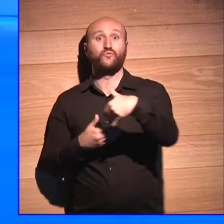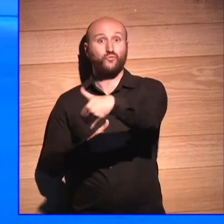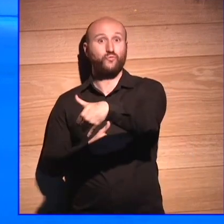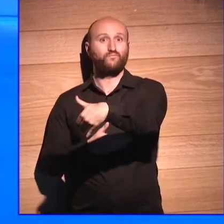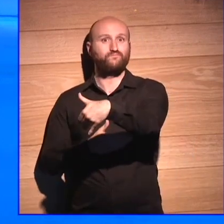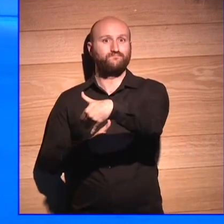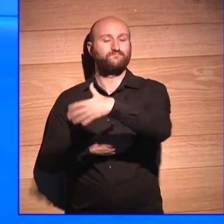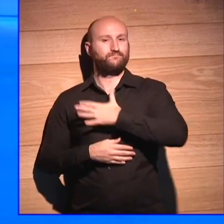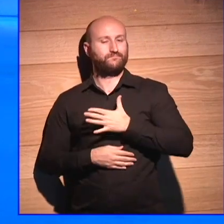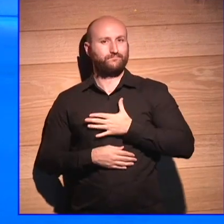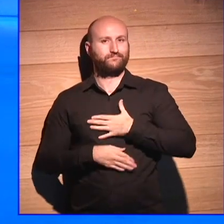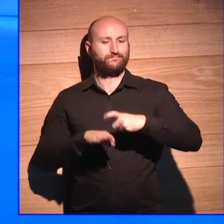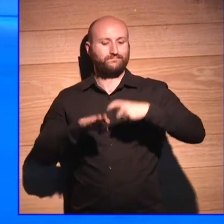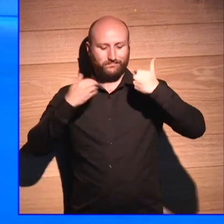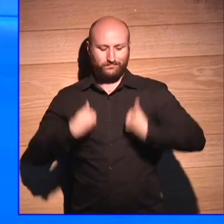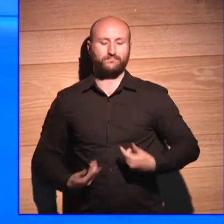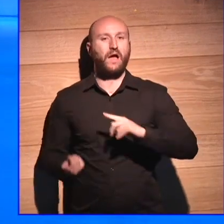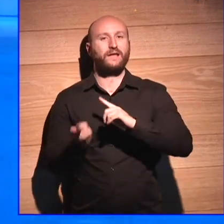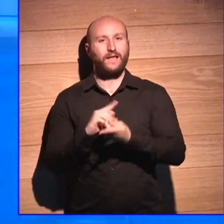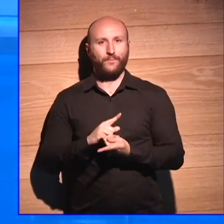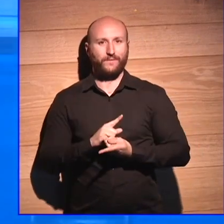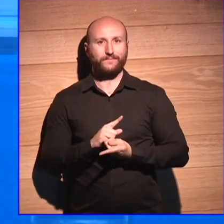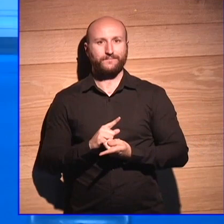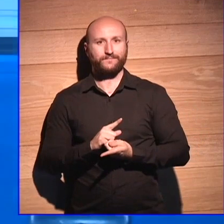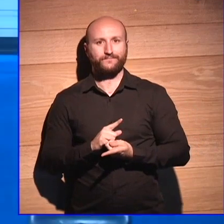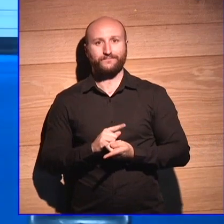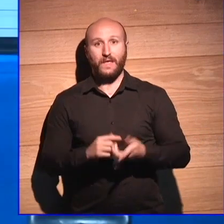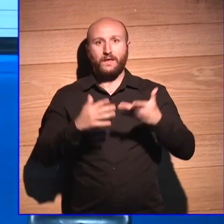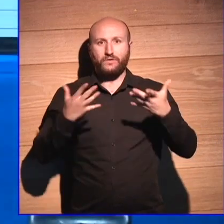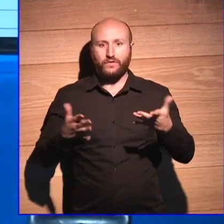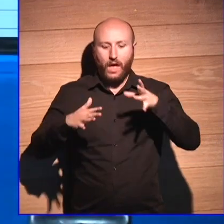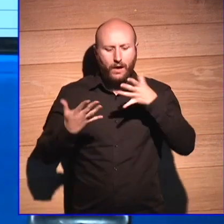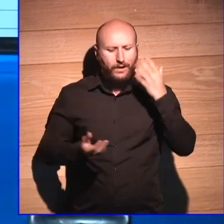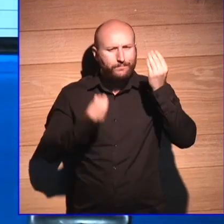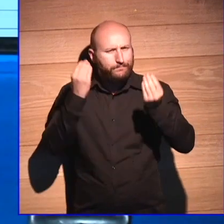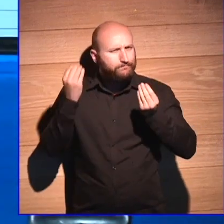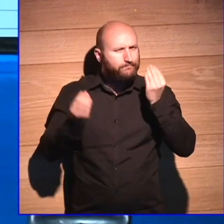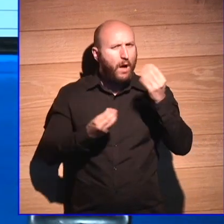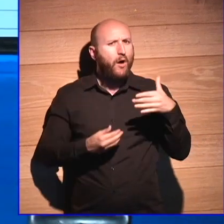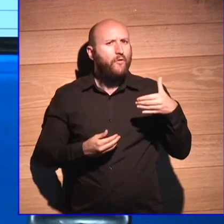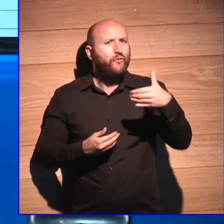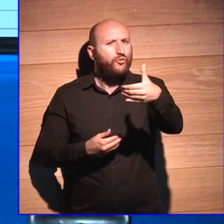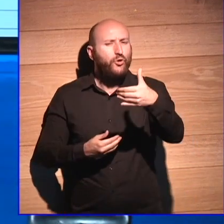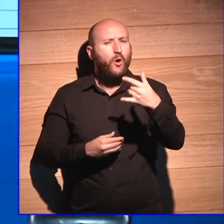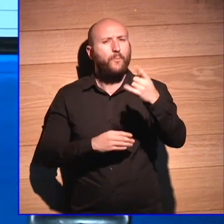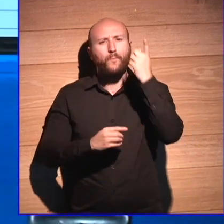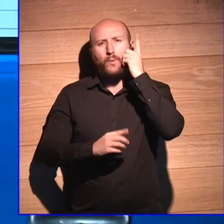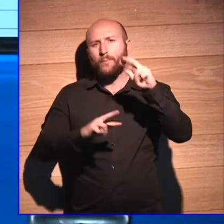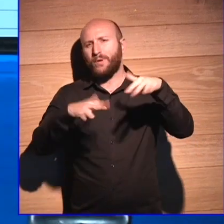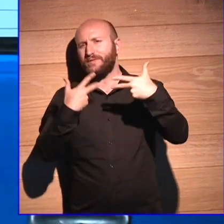nuestra manera de ser, nuestra naturaleza humana. Entonces hemos de pensar hacia dónde queremos que nos modelen.